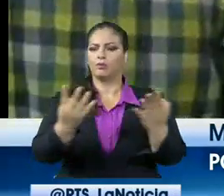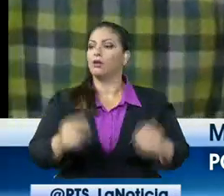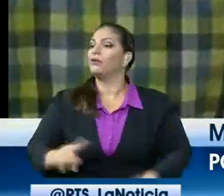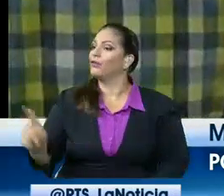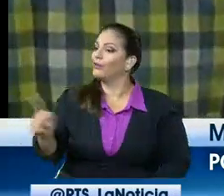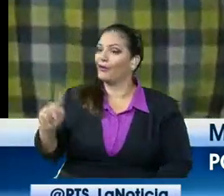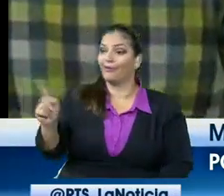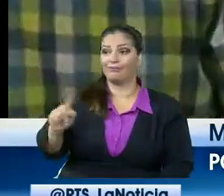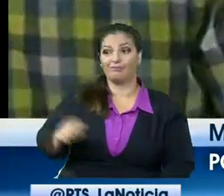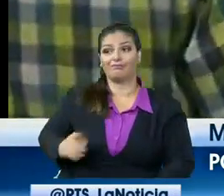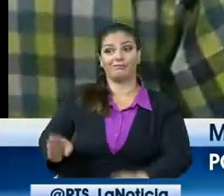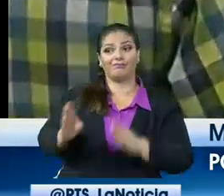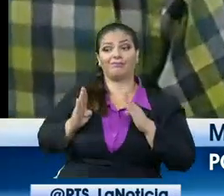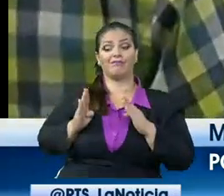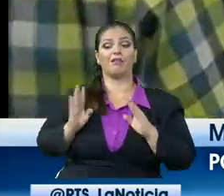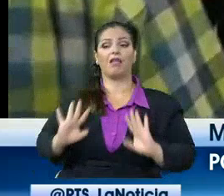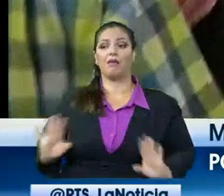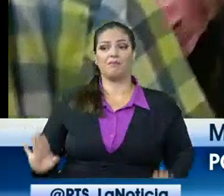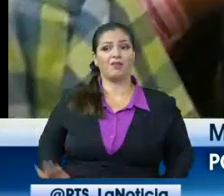tanto de la comunidad.